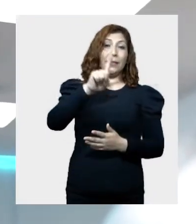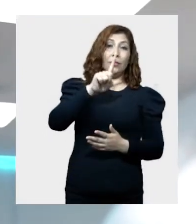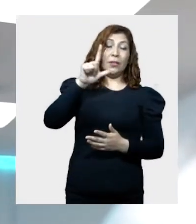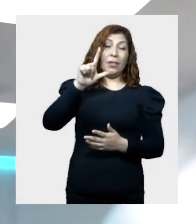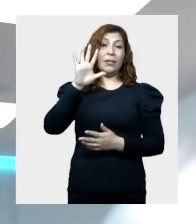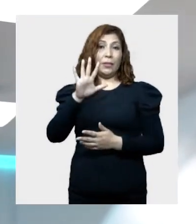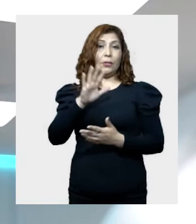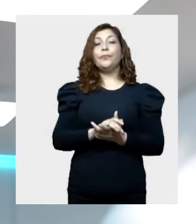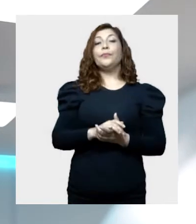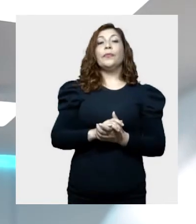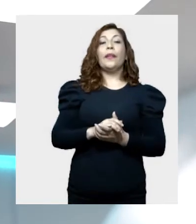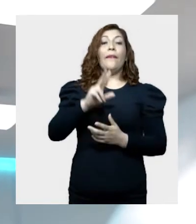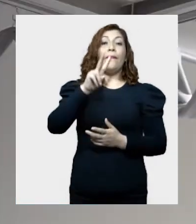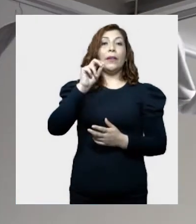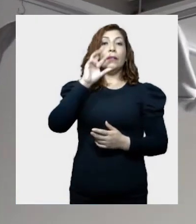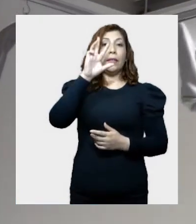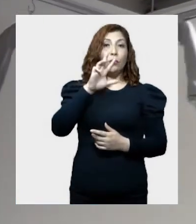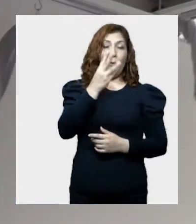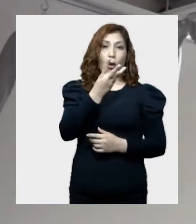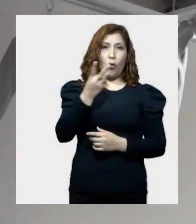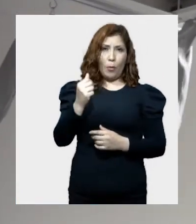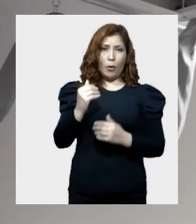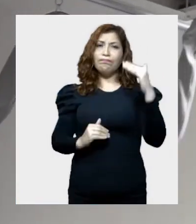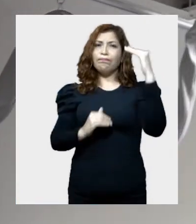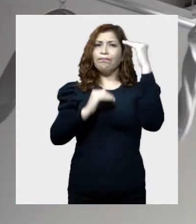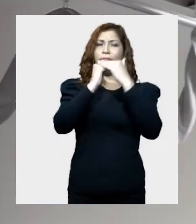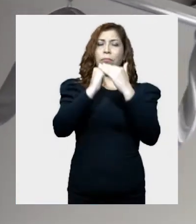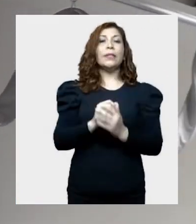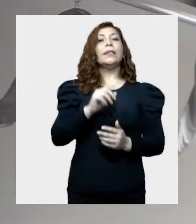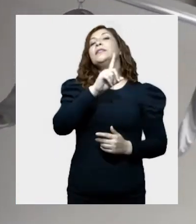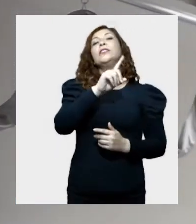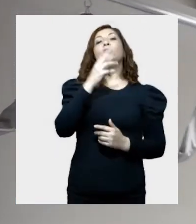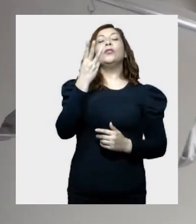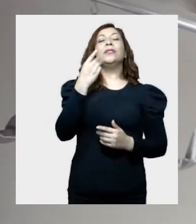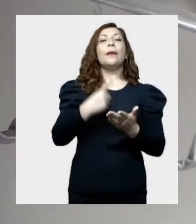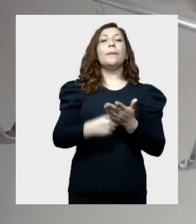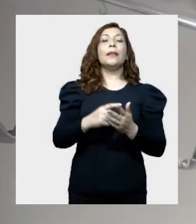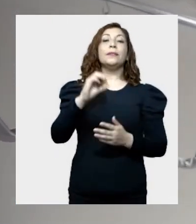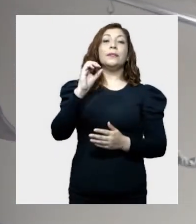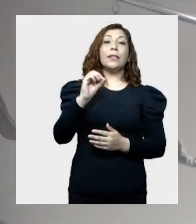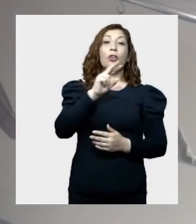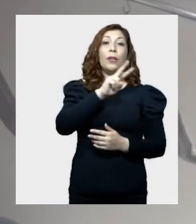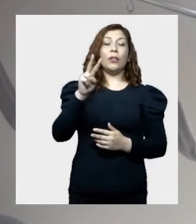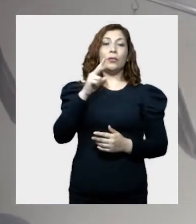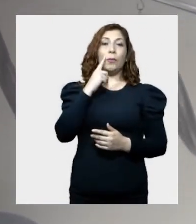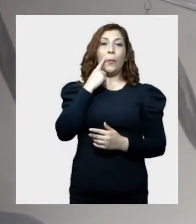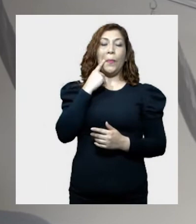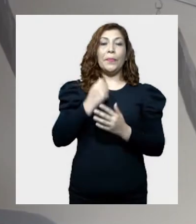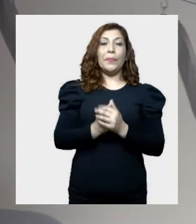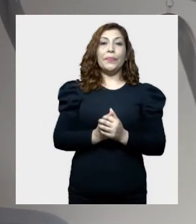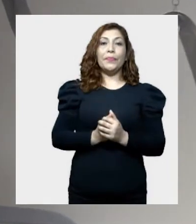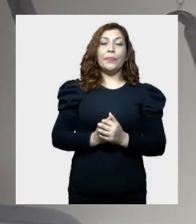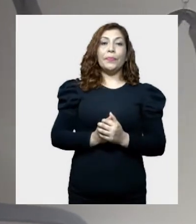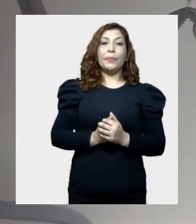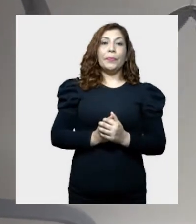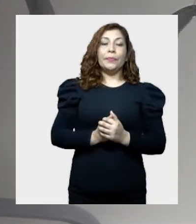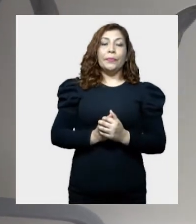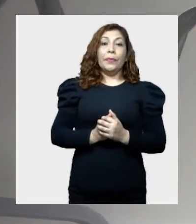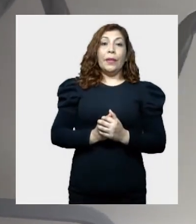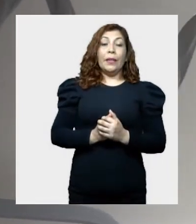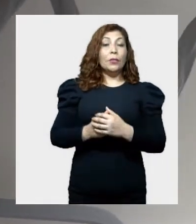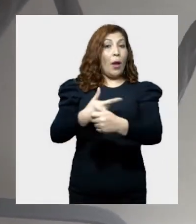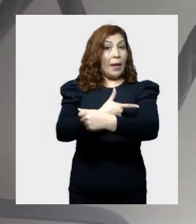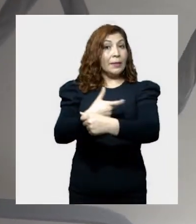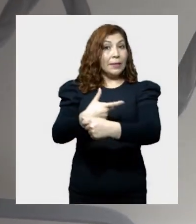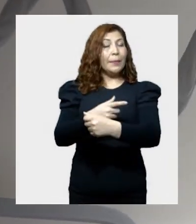95.775. En el 2019, este número alcanzó los 113.022. La producción de este tipo de